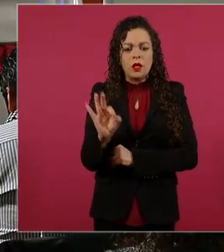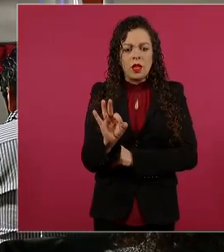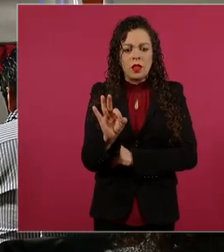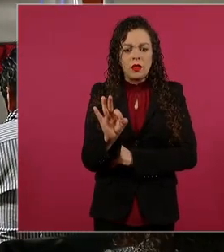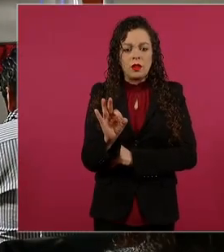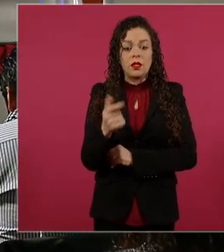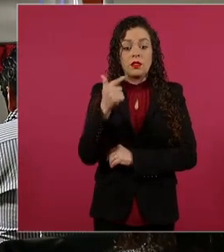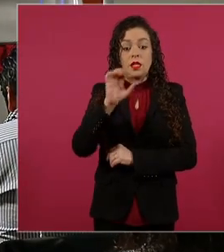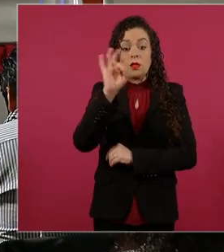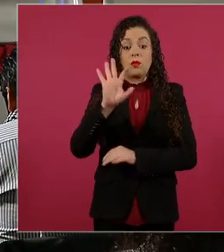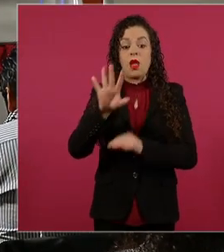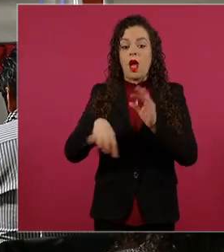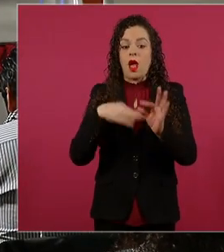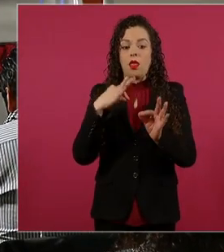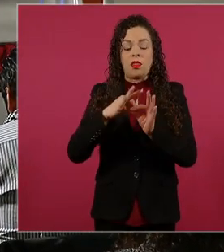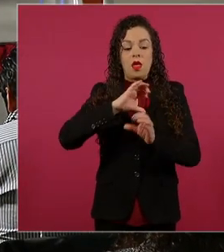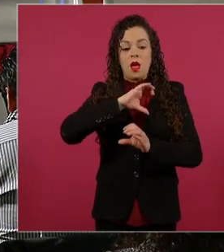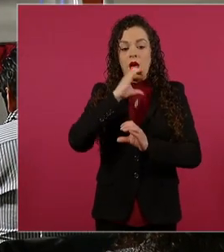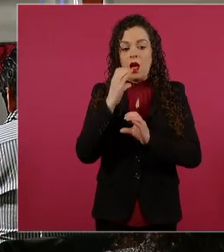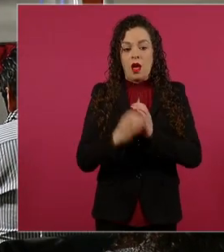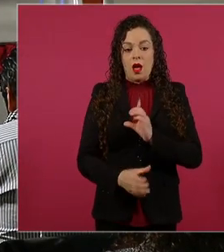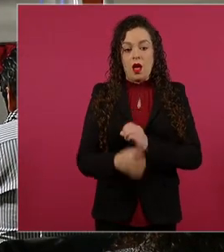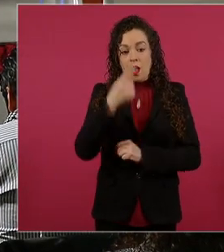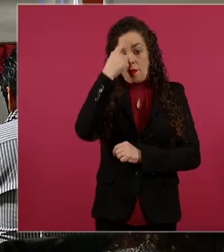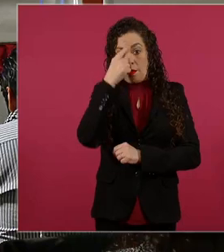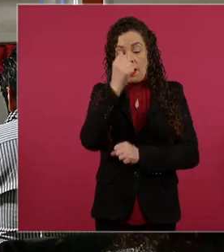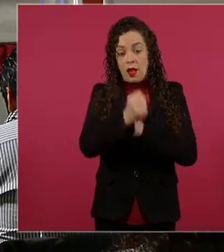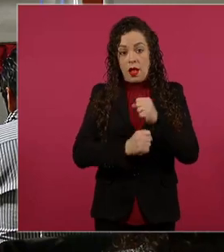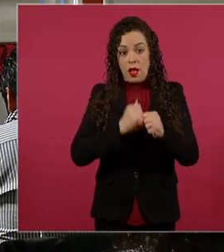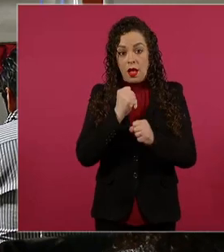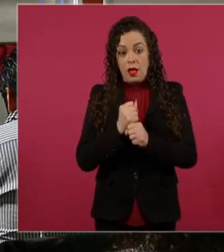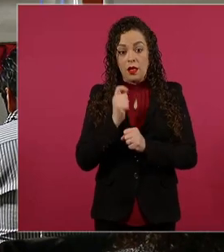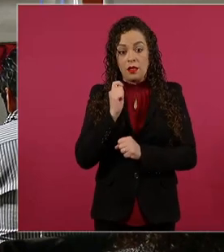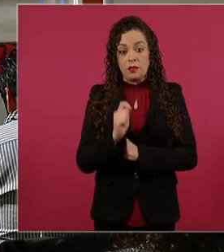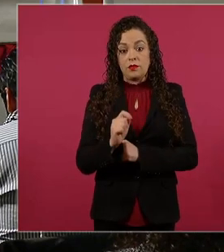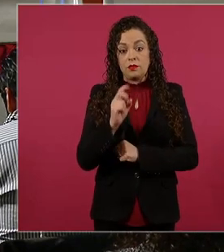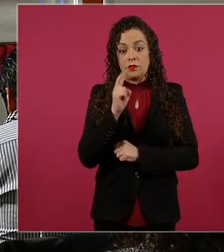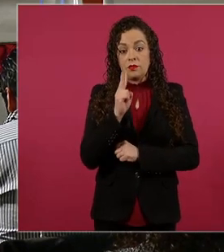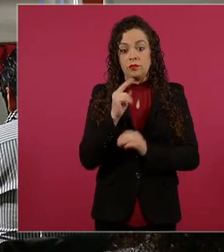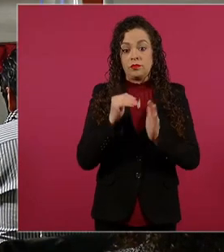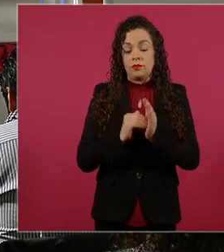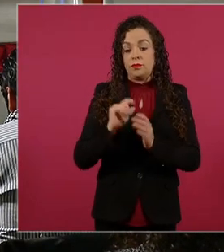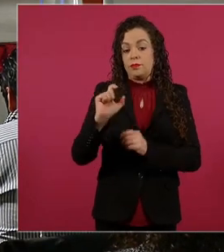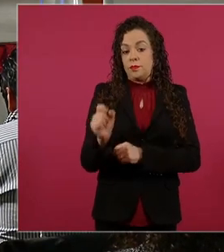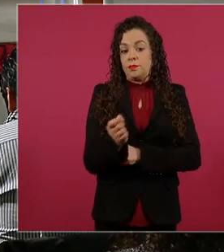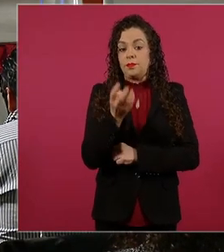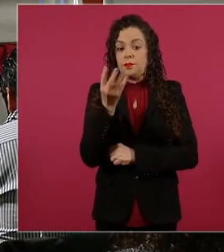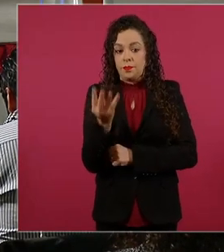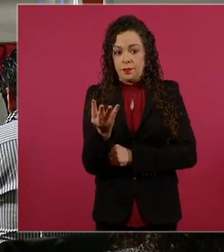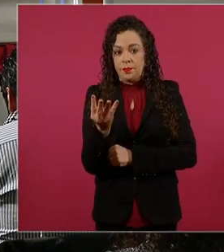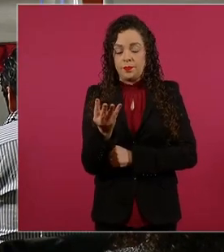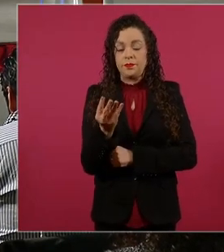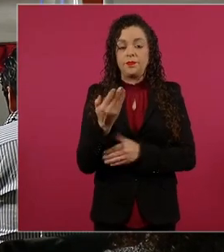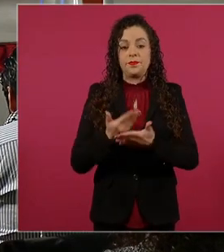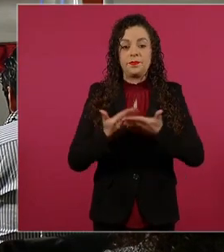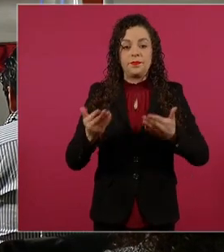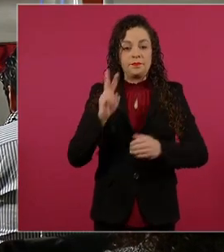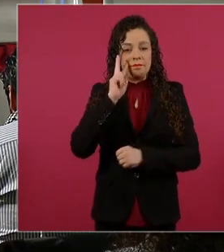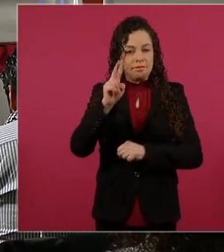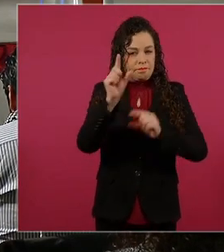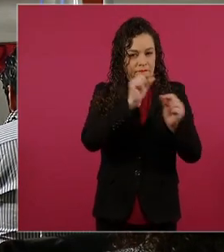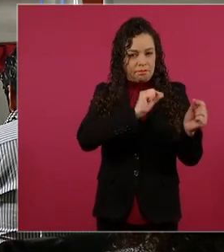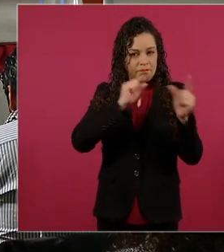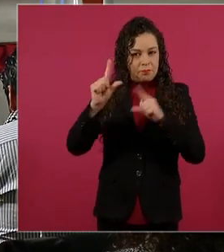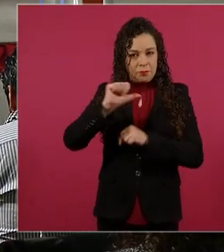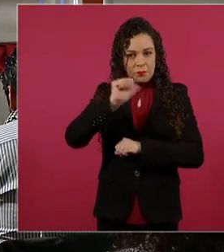7 por ciento para el ejercicio 2024. En la siguiente lámina también podemos